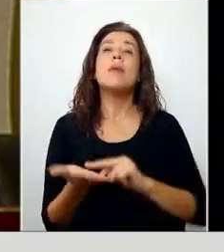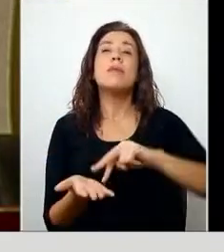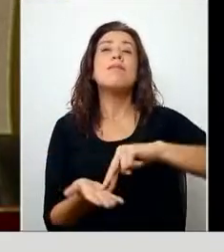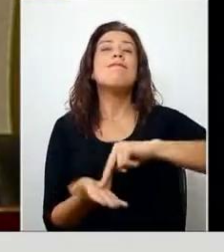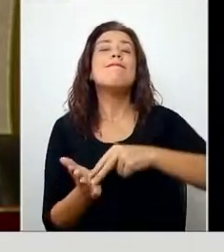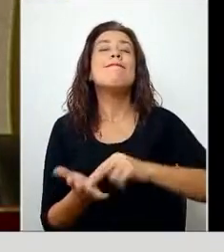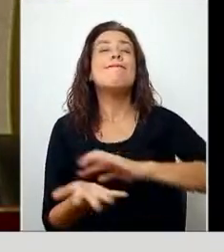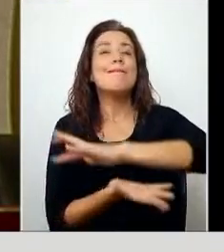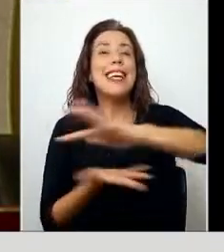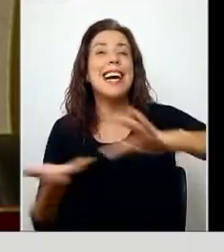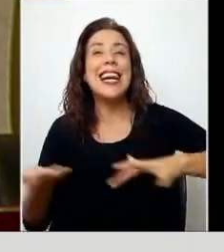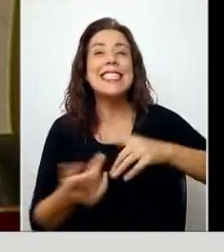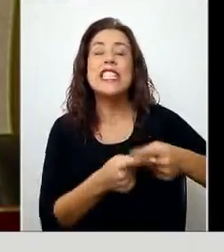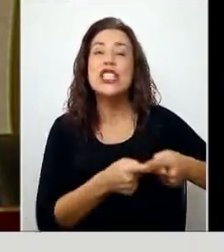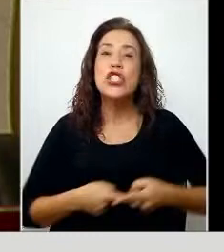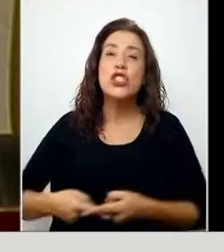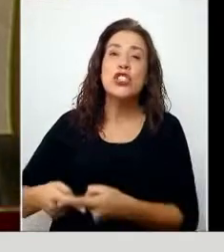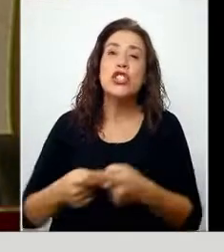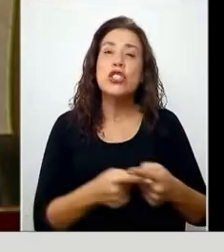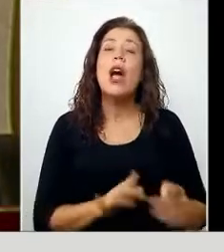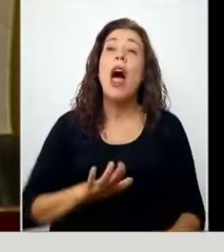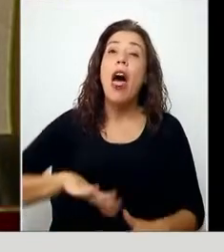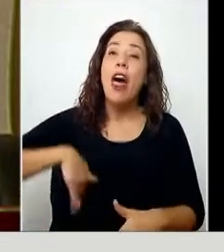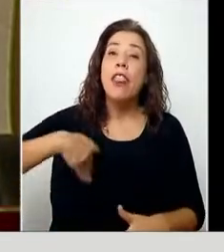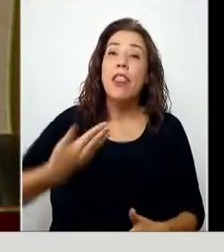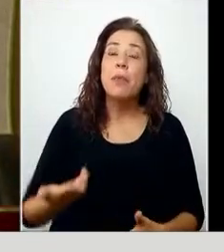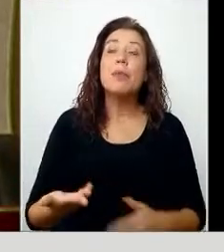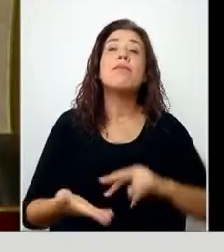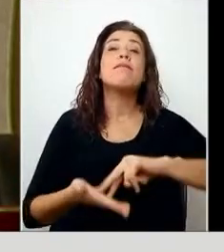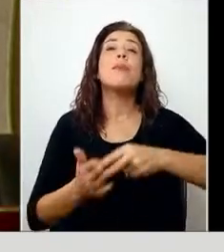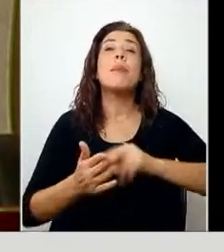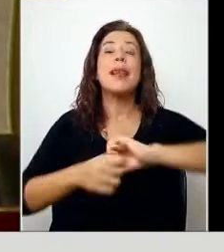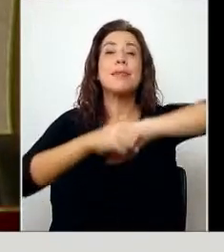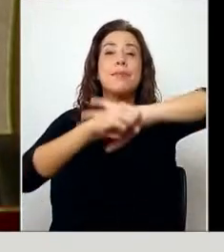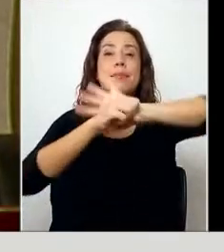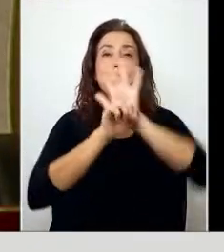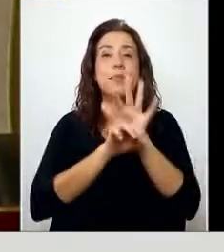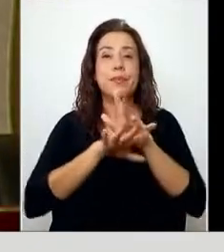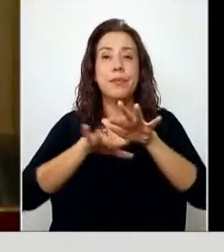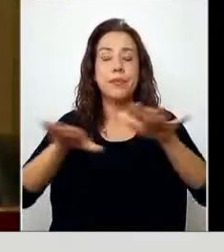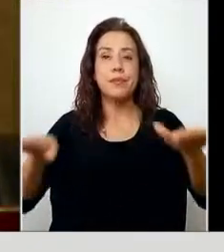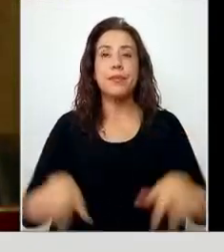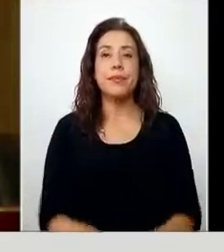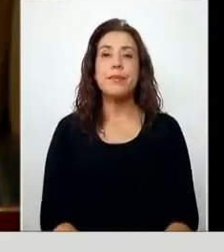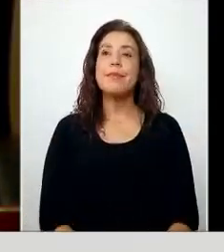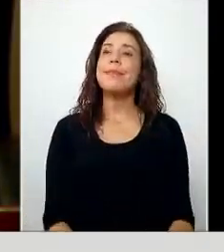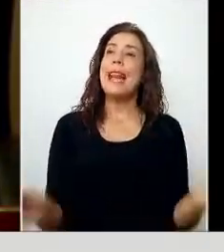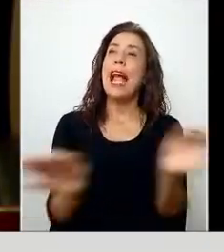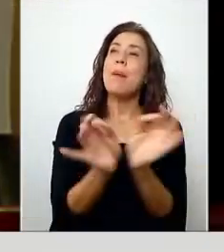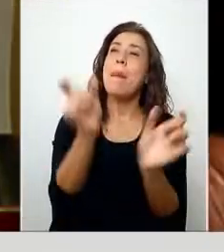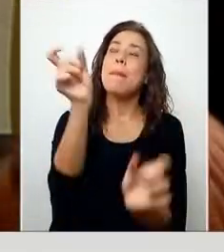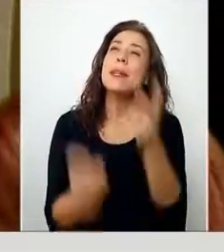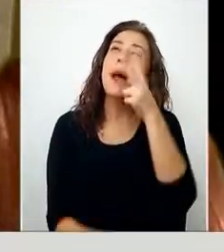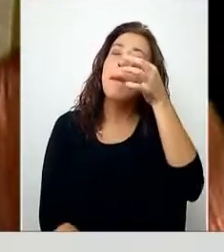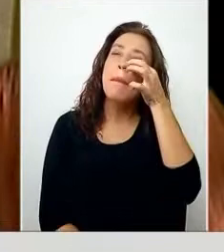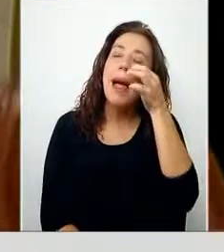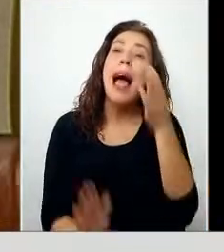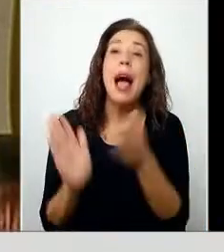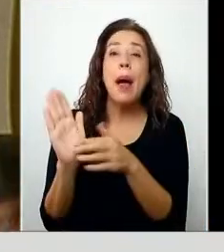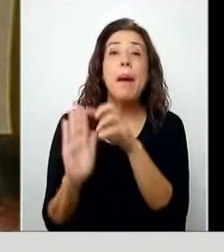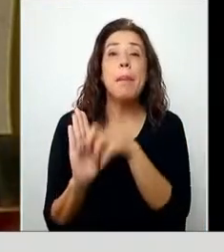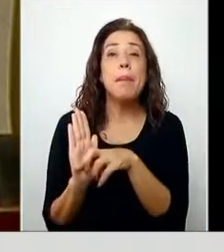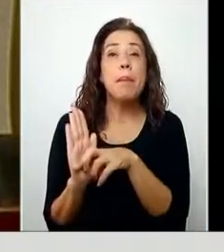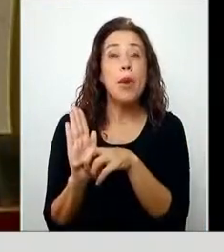y luego también por la pandemia para poder explicar a quienes cambiando este proyecto cuenta con las siguientes medidas